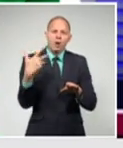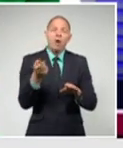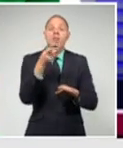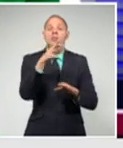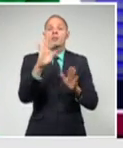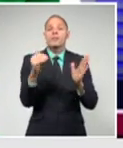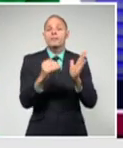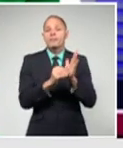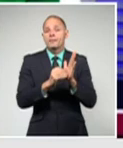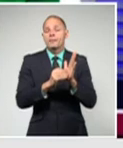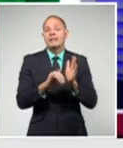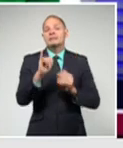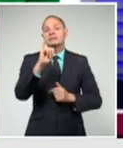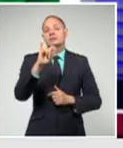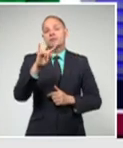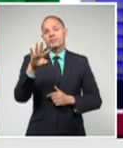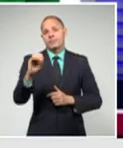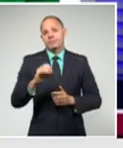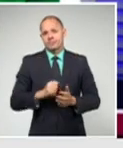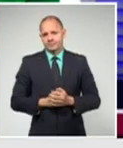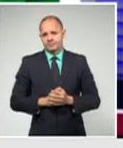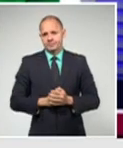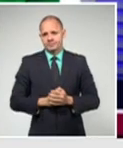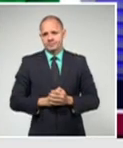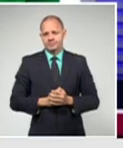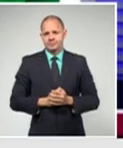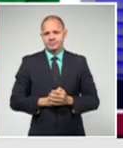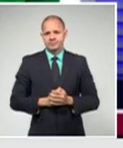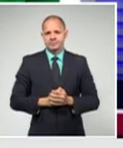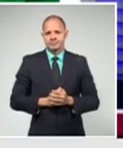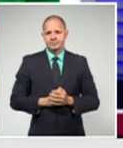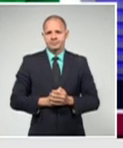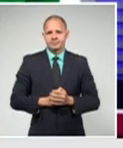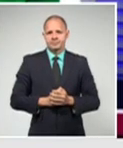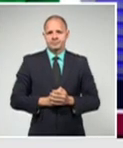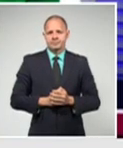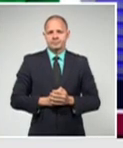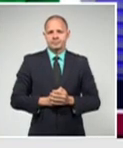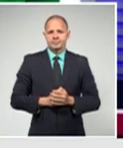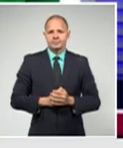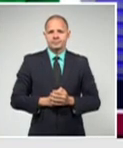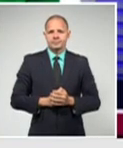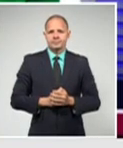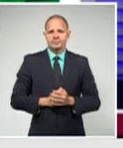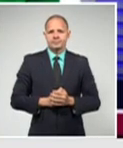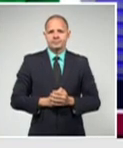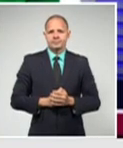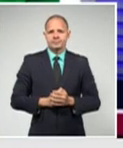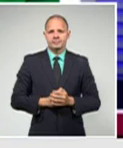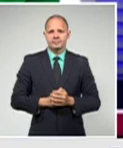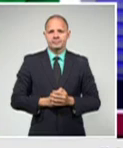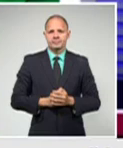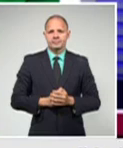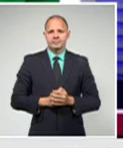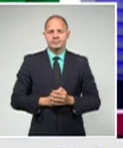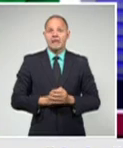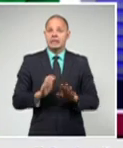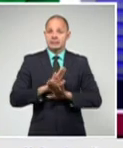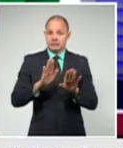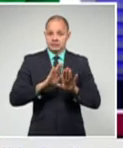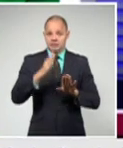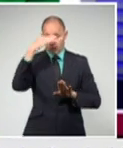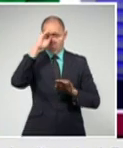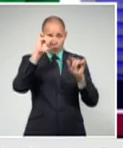18.690 muestras para el diagnóstico de la COVID-19 en nuestro país, en los 23 laboratorios